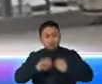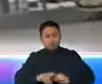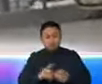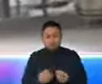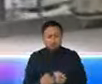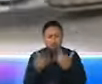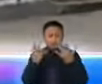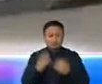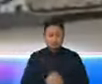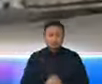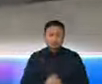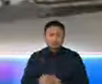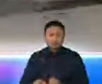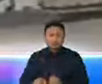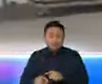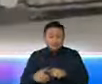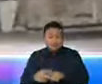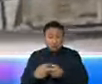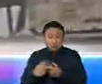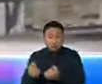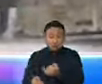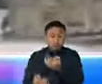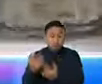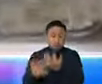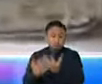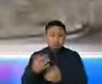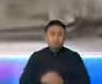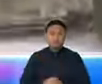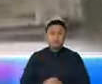escombros, y sería la que inició todo ese incidente.